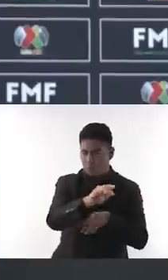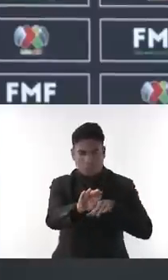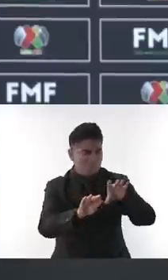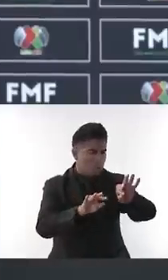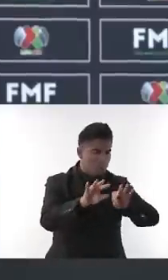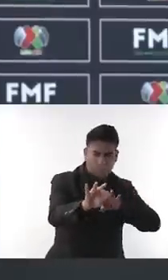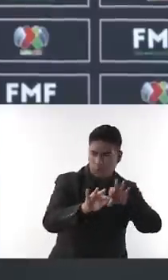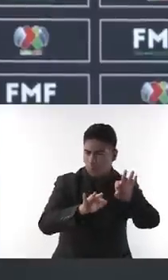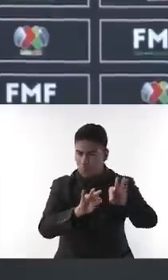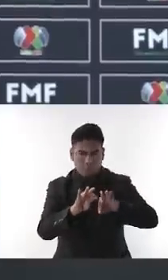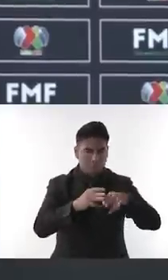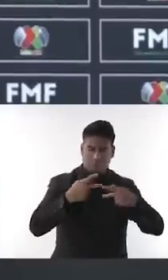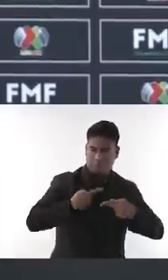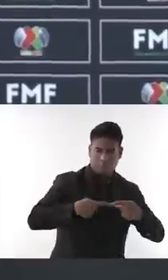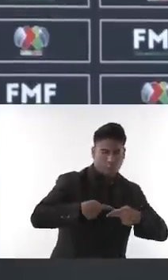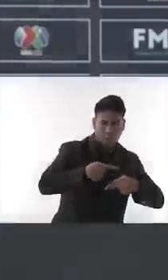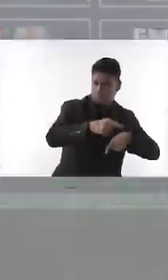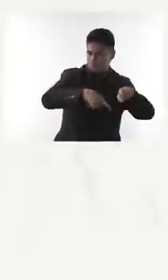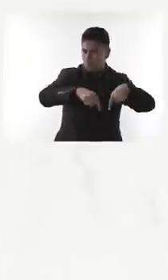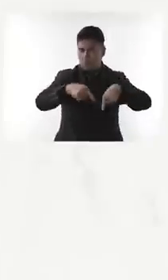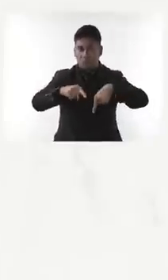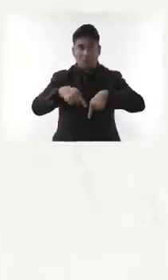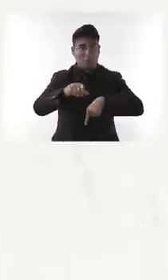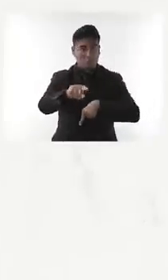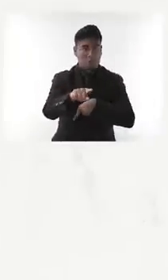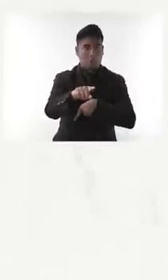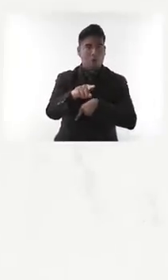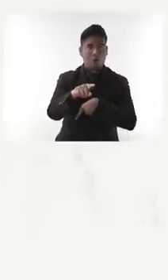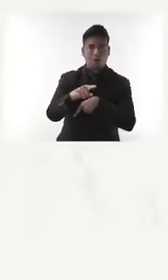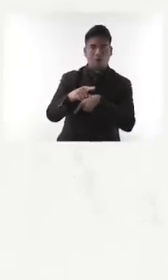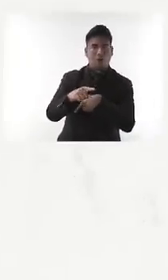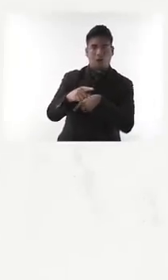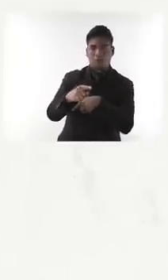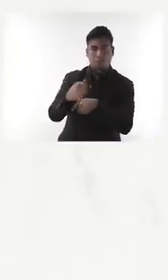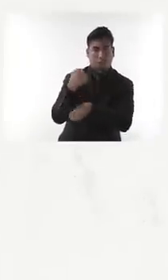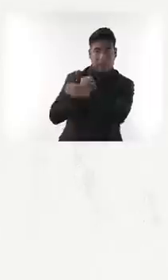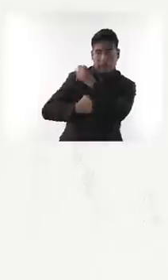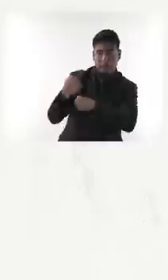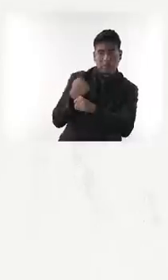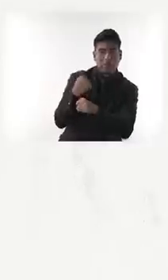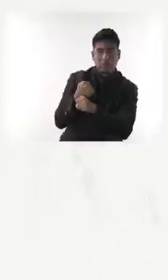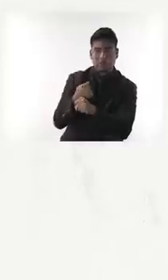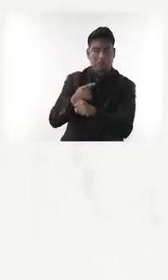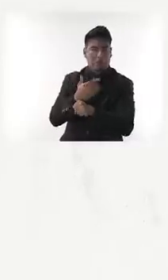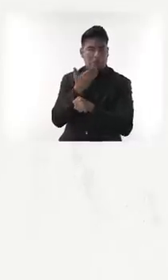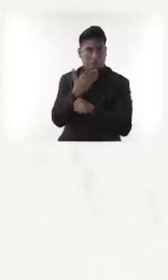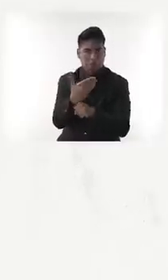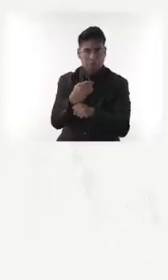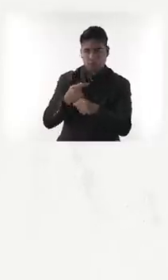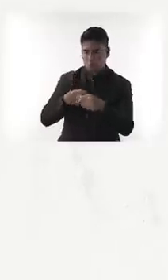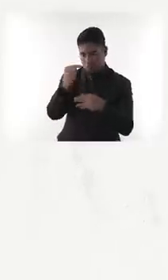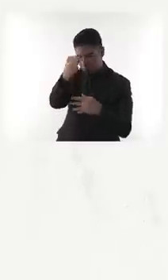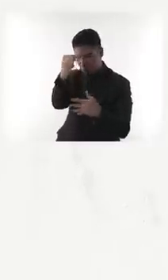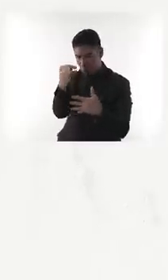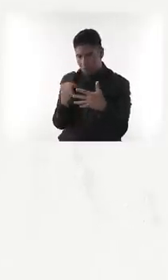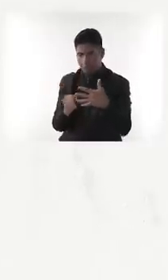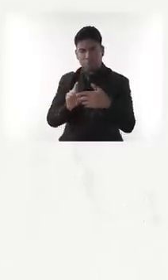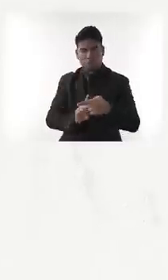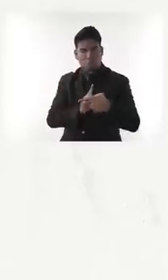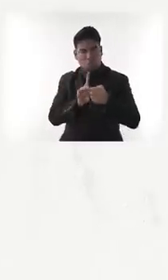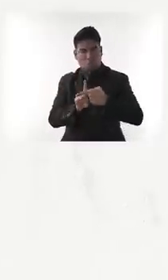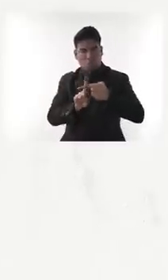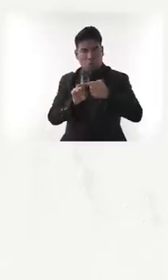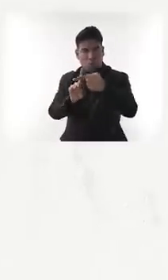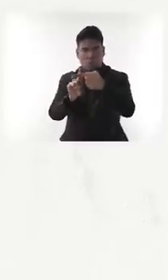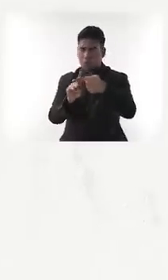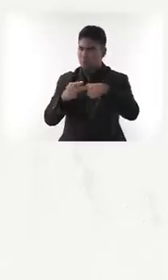Independientemente de que durante los primeros años del ciclo anterior se tuvieron buenos resultados deportivos, la realidad es